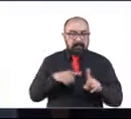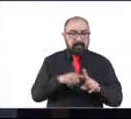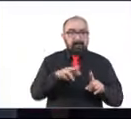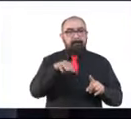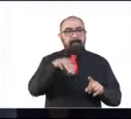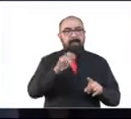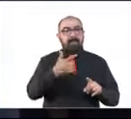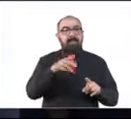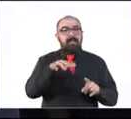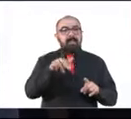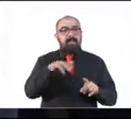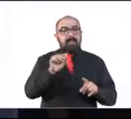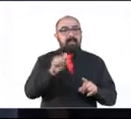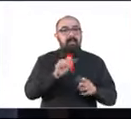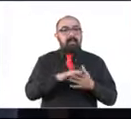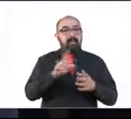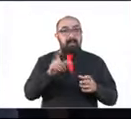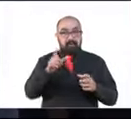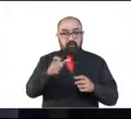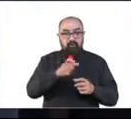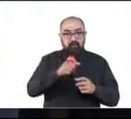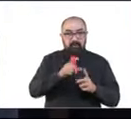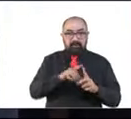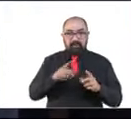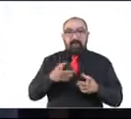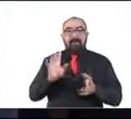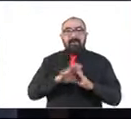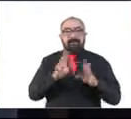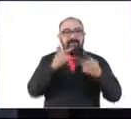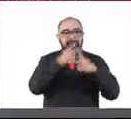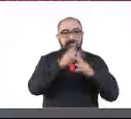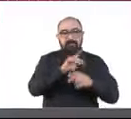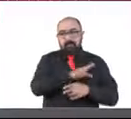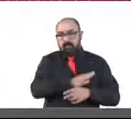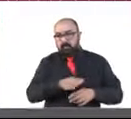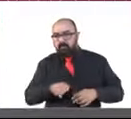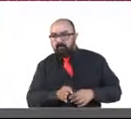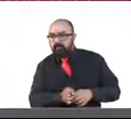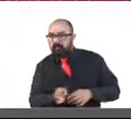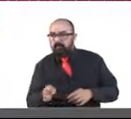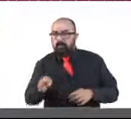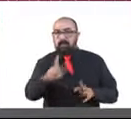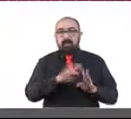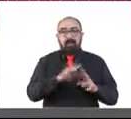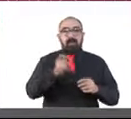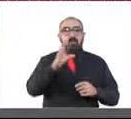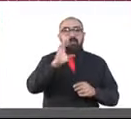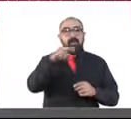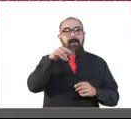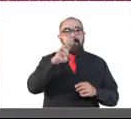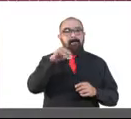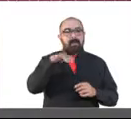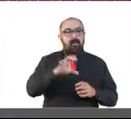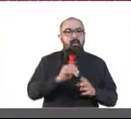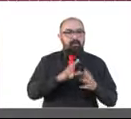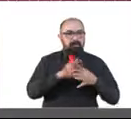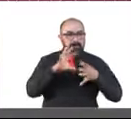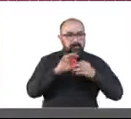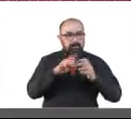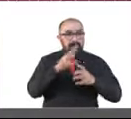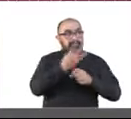San Buenaventura más bien va hacia Xochimilco, por el periférico hacia Cuemanco, ahí hemos restaurado desde la parte alta hasta la parte